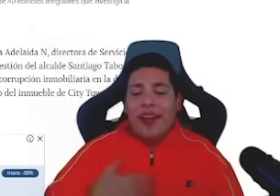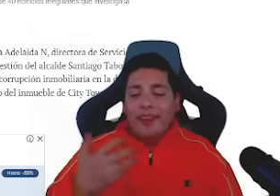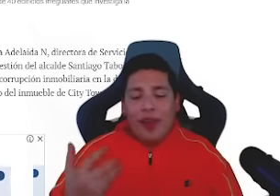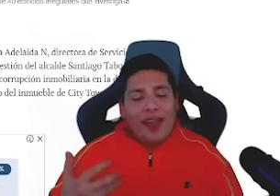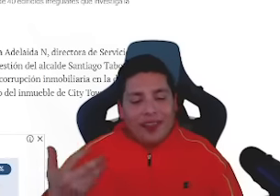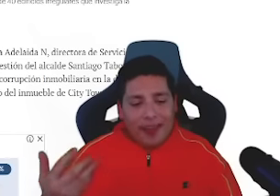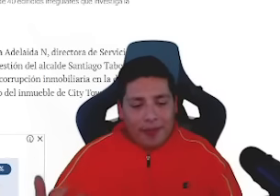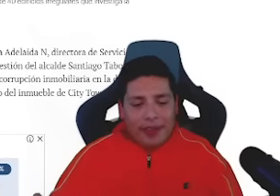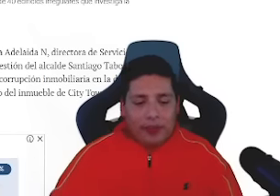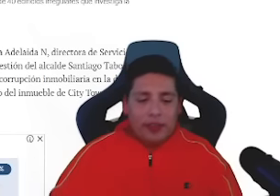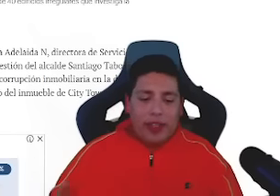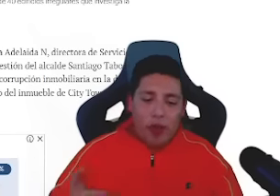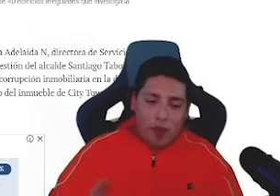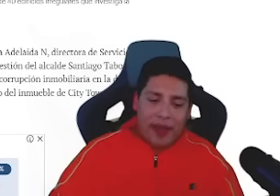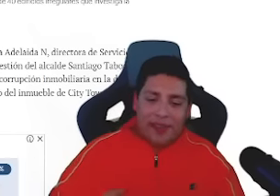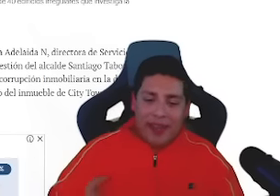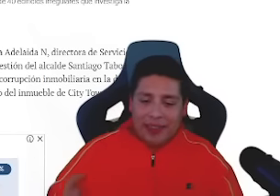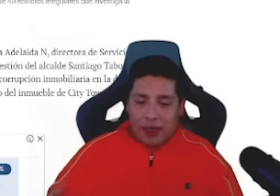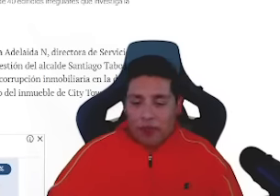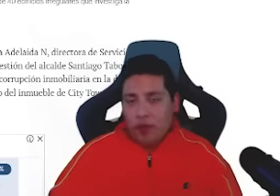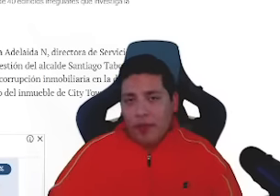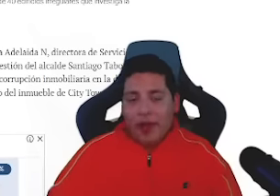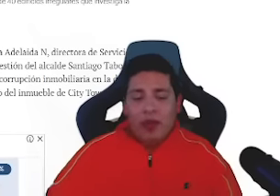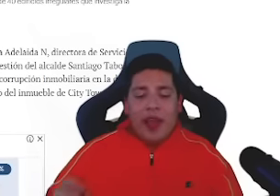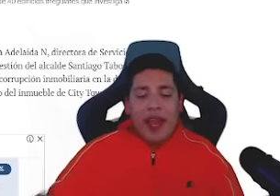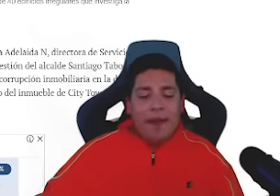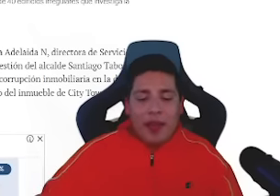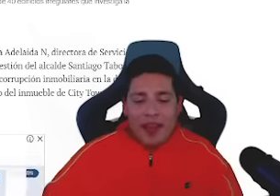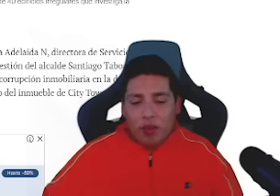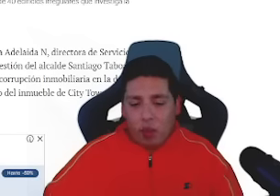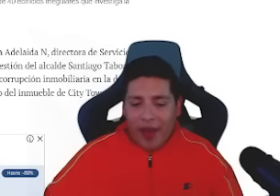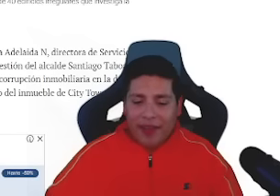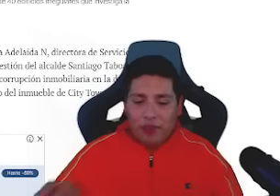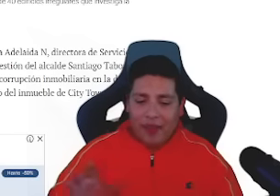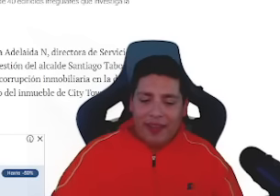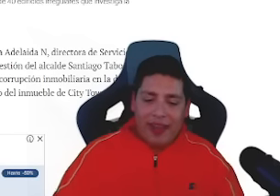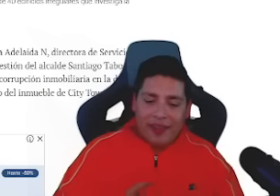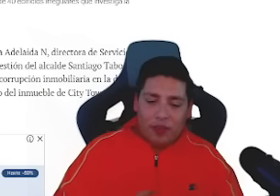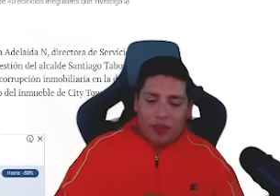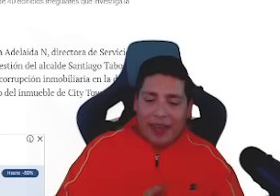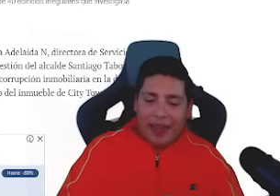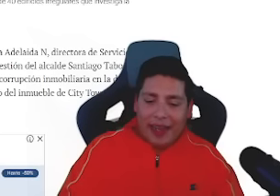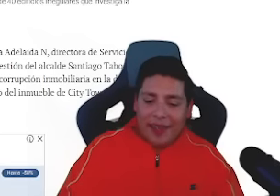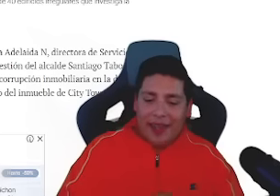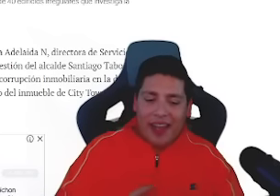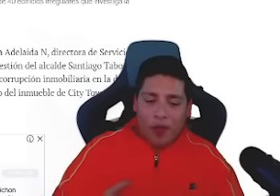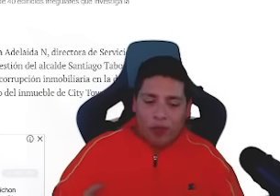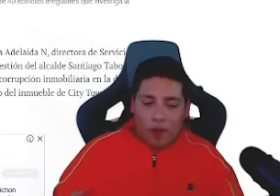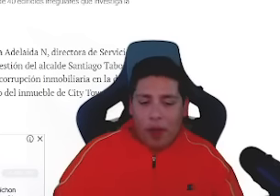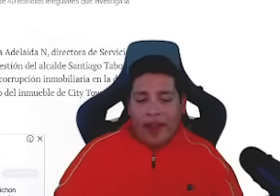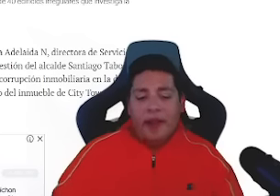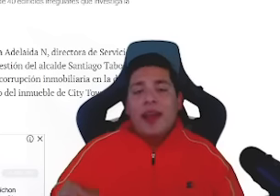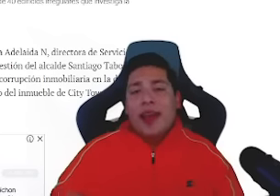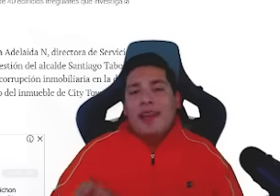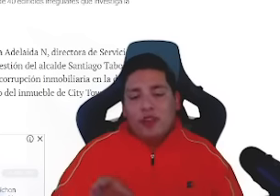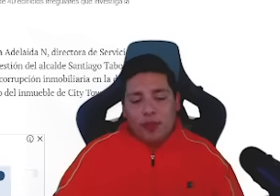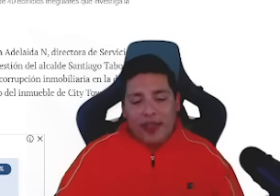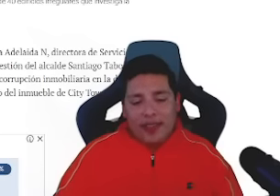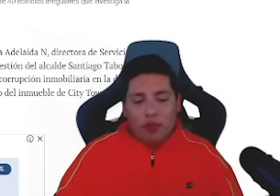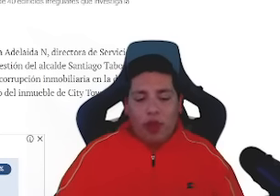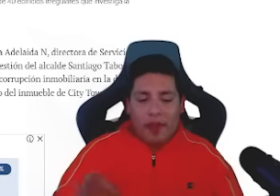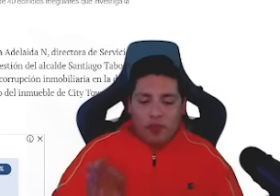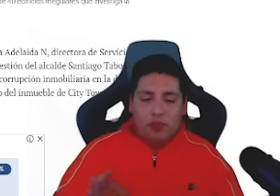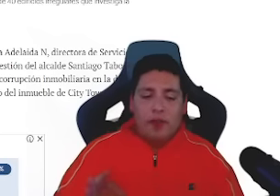N., directora de Servicios de Obras y Desarrollo Urbano en Benito Juárez durante la gestión del alcalde Santiago Taboada